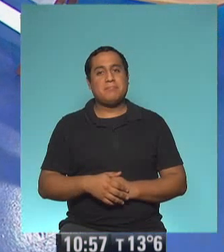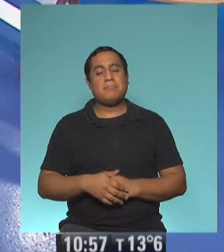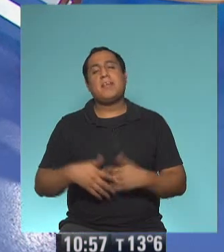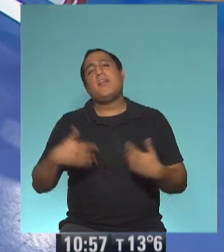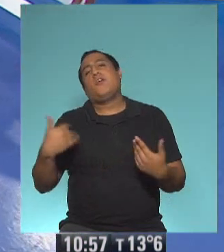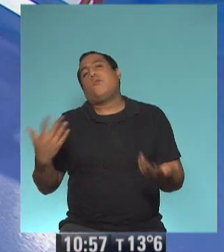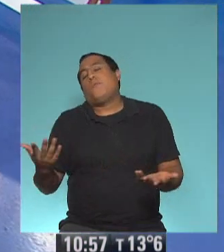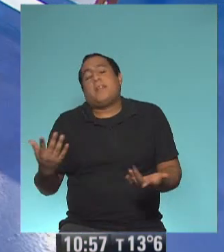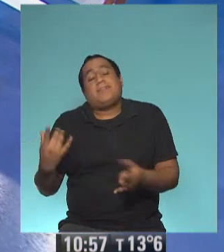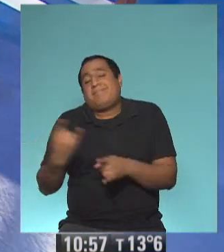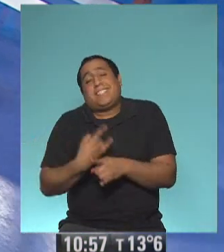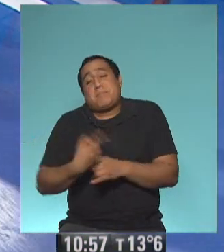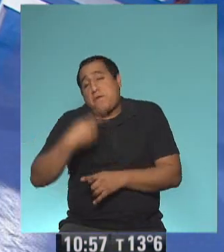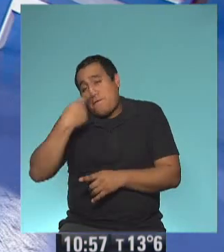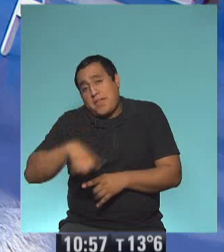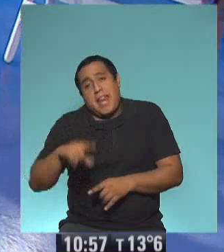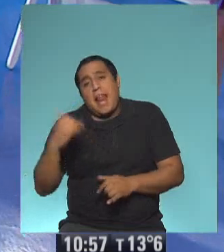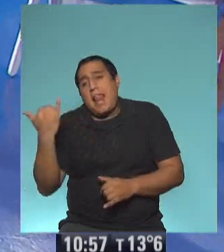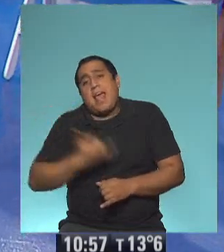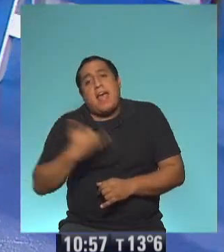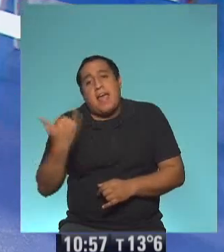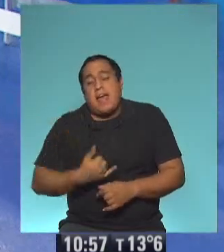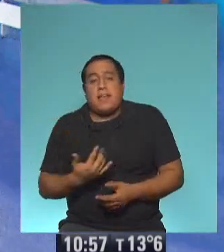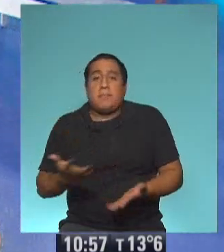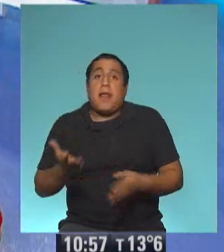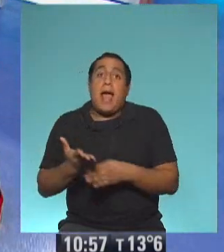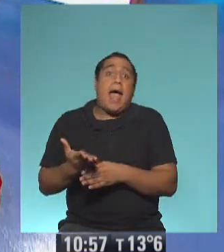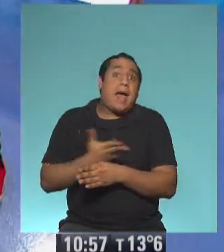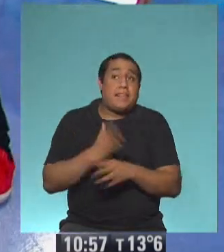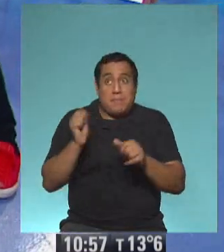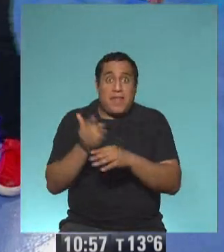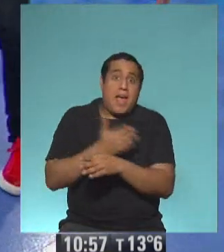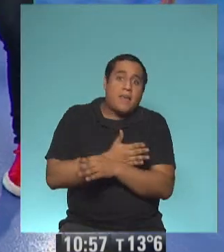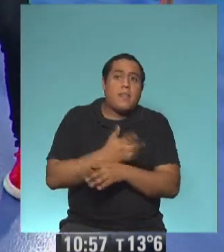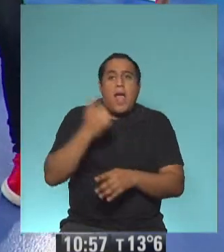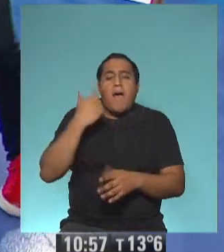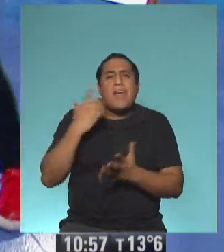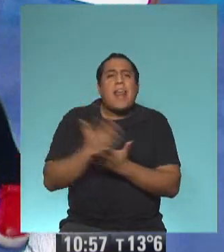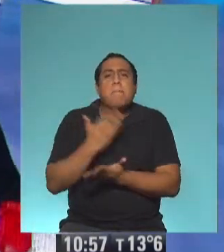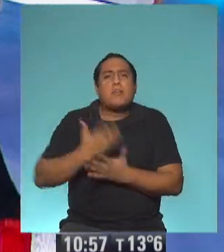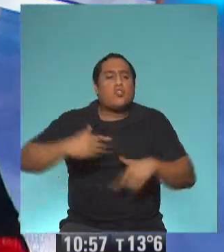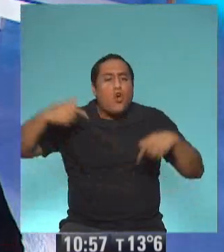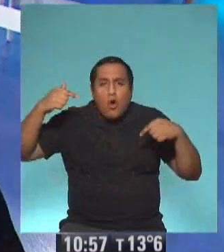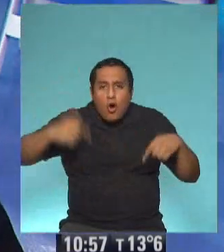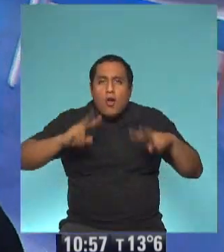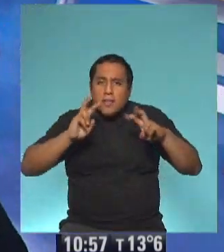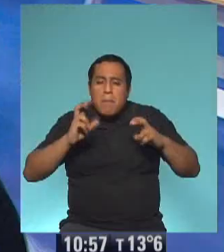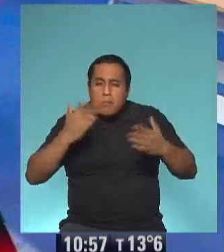y bueno todo concluyó al fin todo tiene un final pero antes de despedirnos tenemos el momento de repasar todos